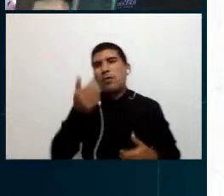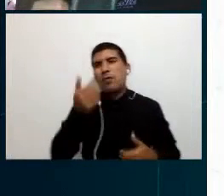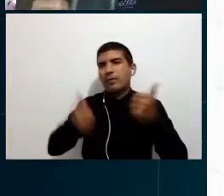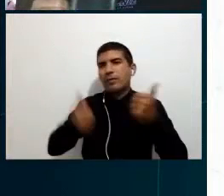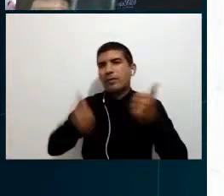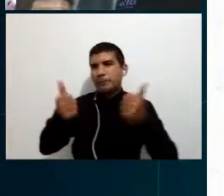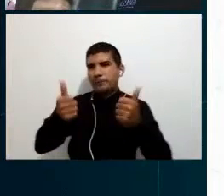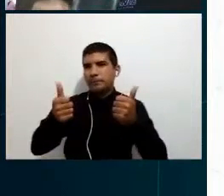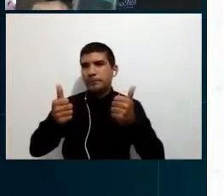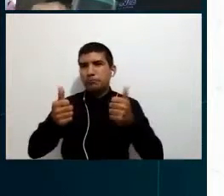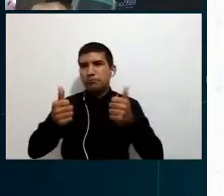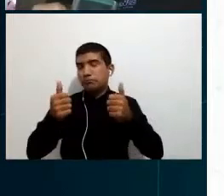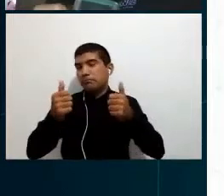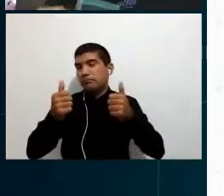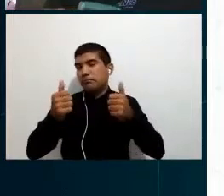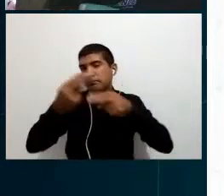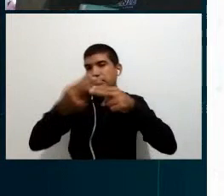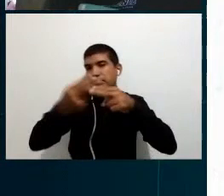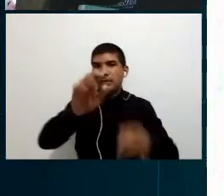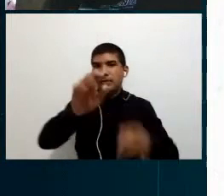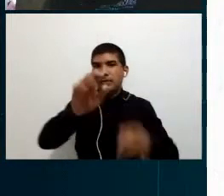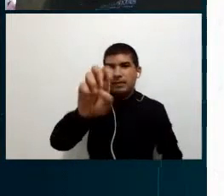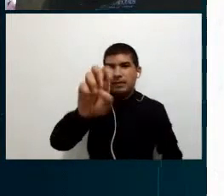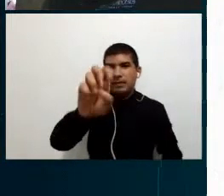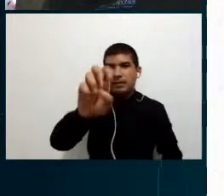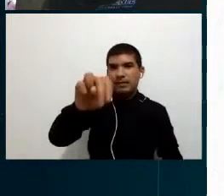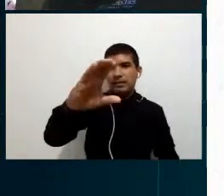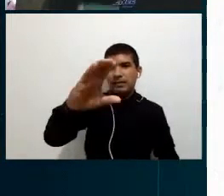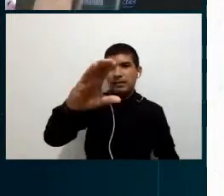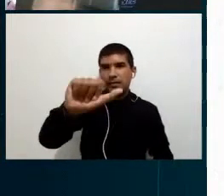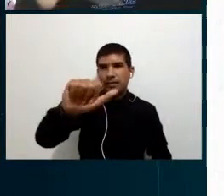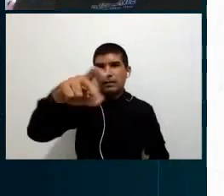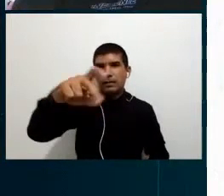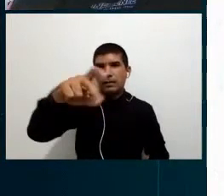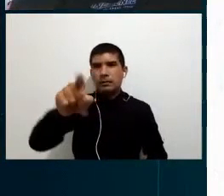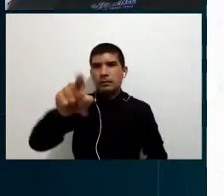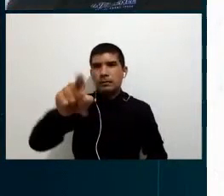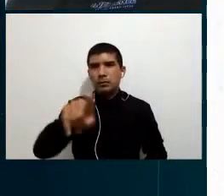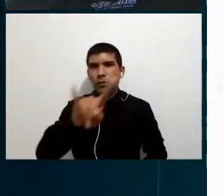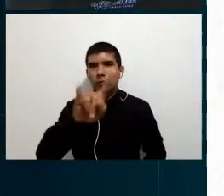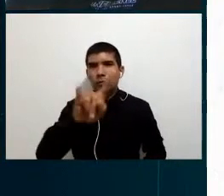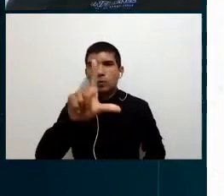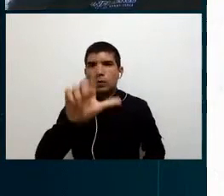primero a este tipo de equipos en el sector eléctrico.